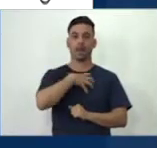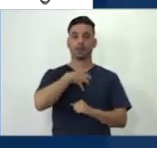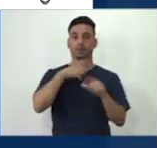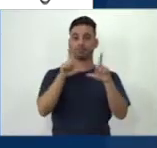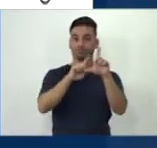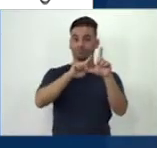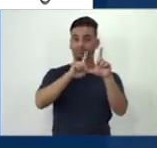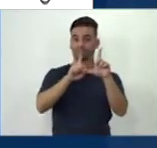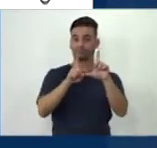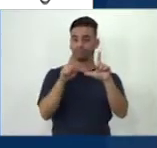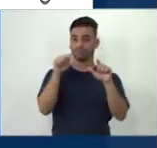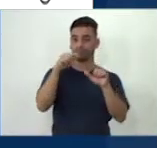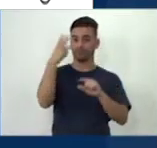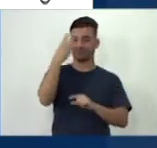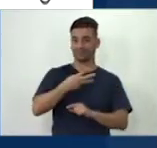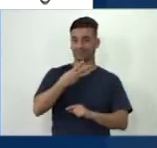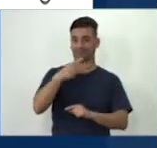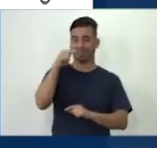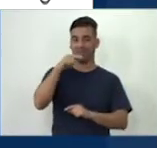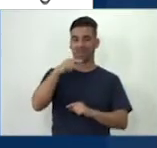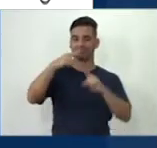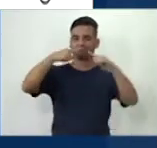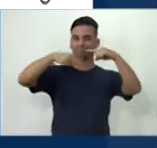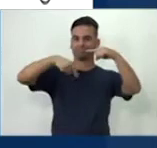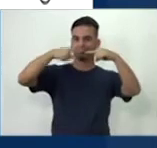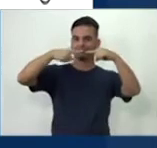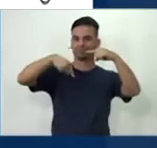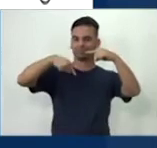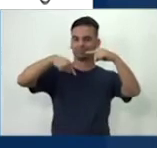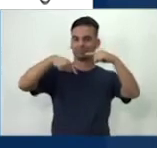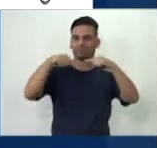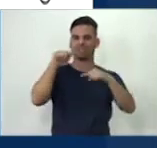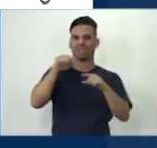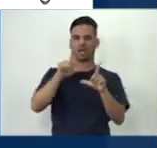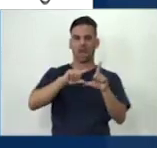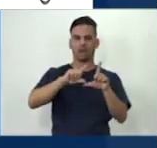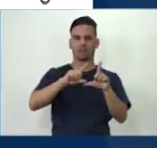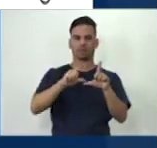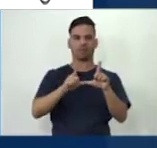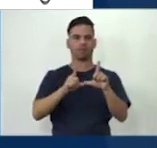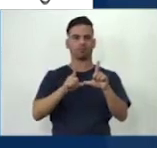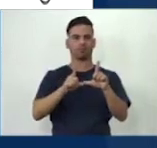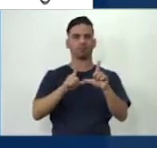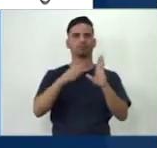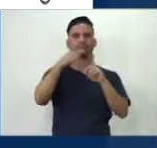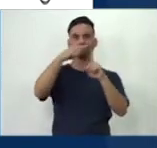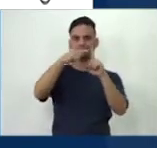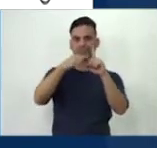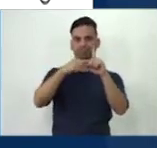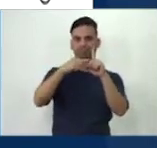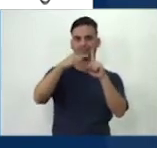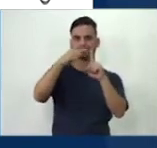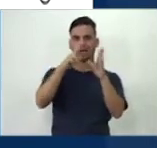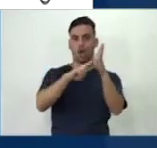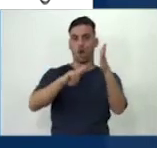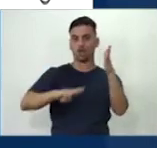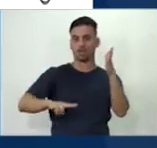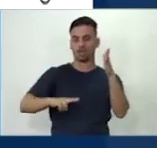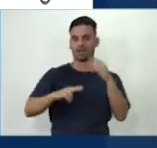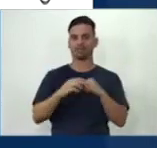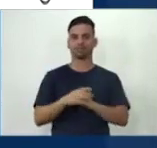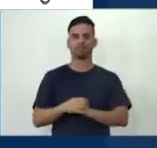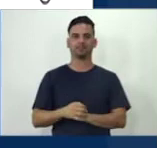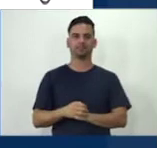un galvanómetro. Por lo tanto, al abrir y cerrar el interruptor K, el galvanómetro registrará una corriente